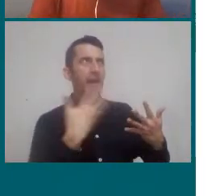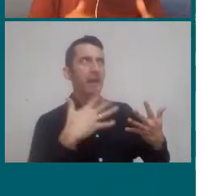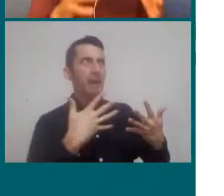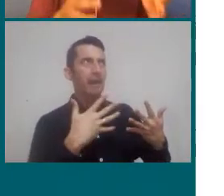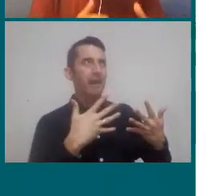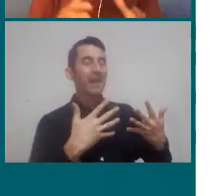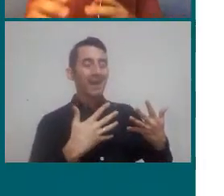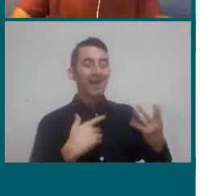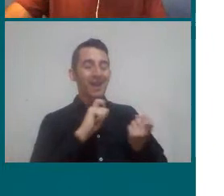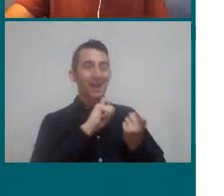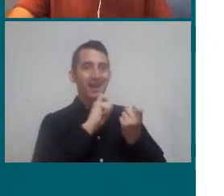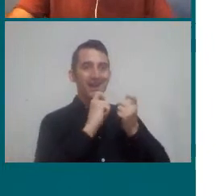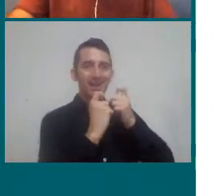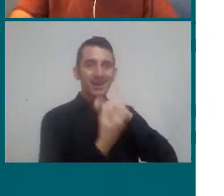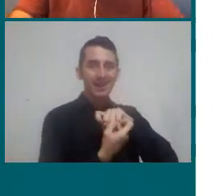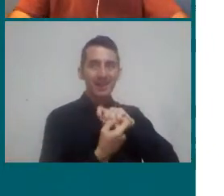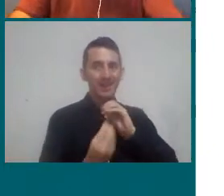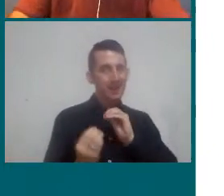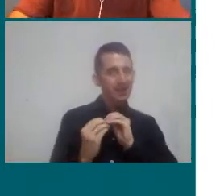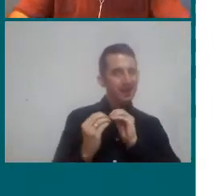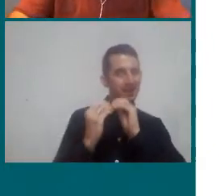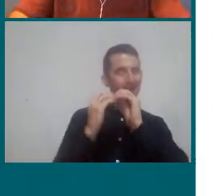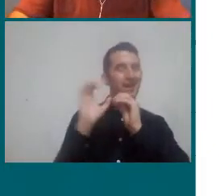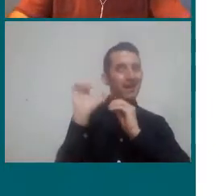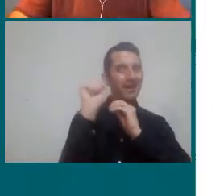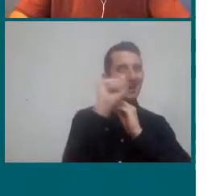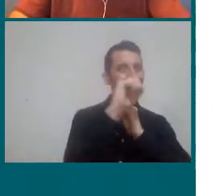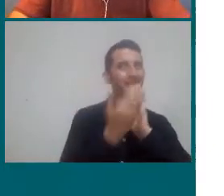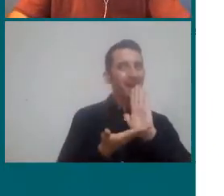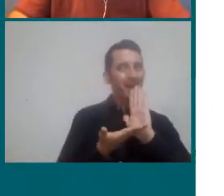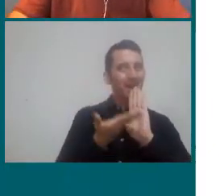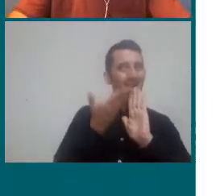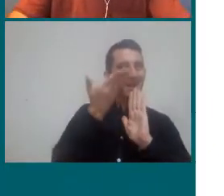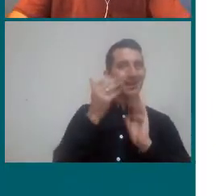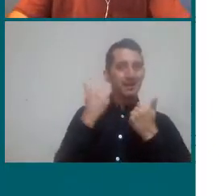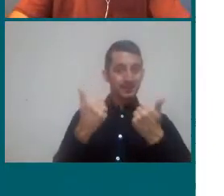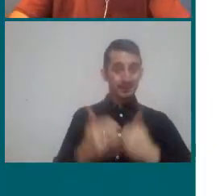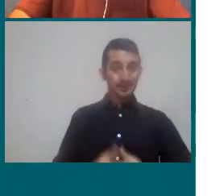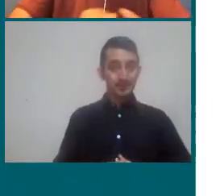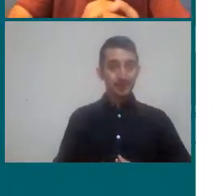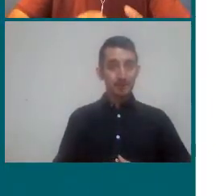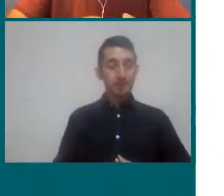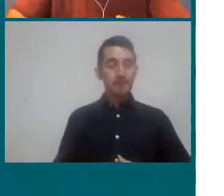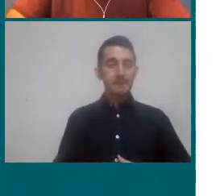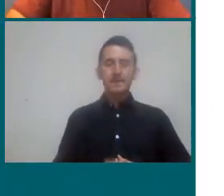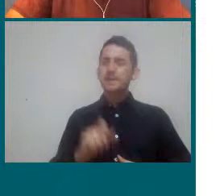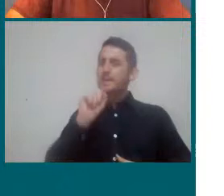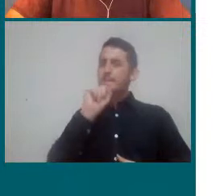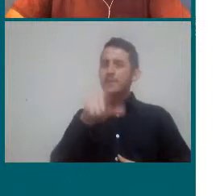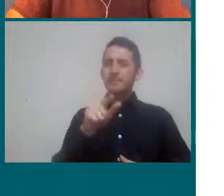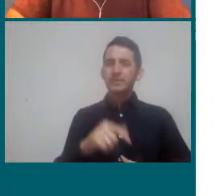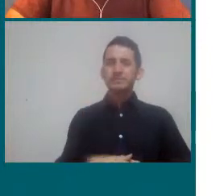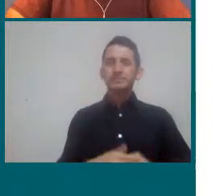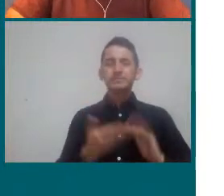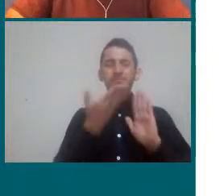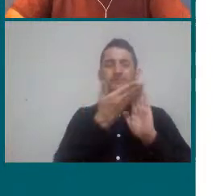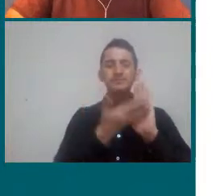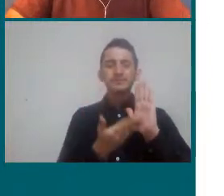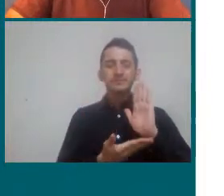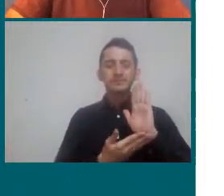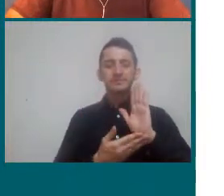empieza a cambiar eso. Y luego sigo sumando con la calificadora o la acreditativa. Pero, ¿qué elementos o qué